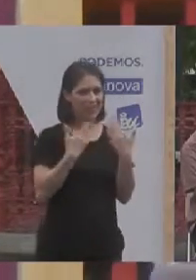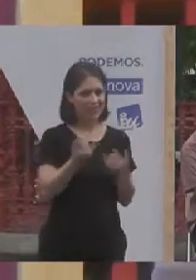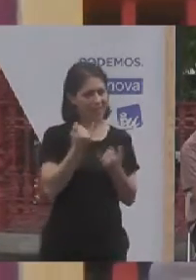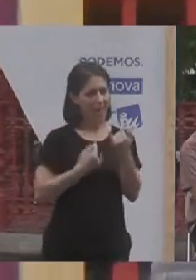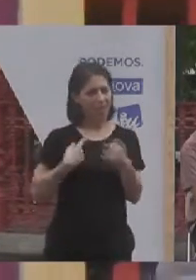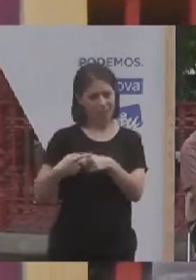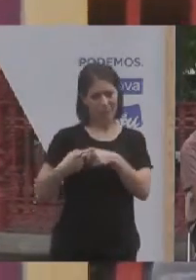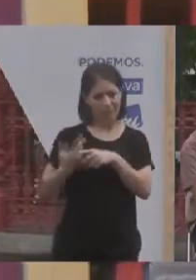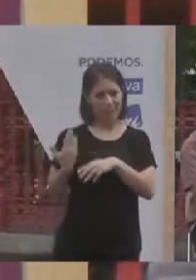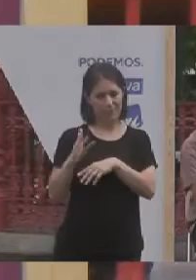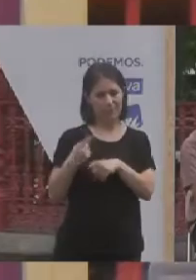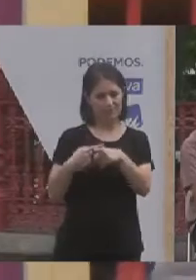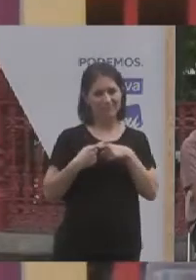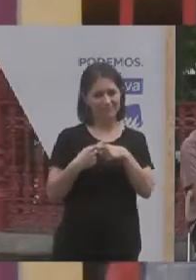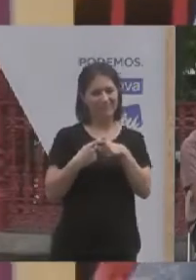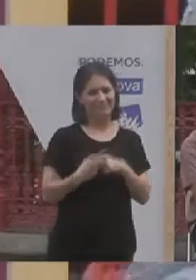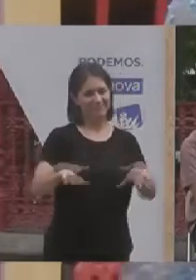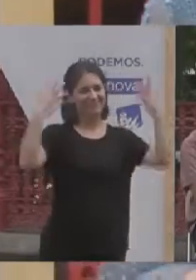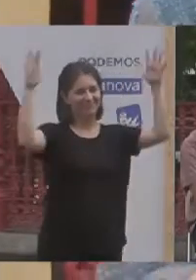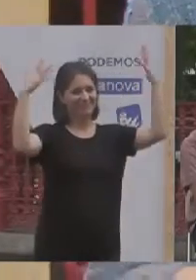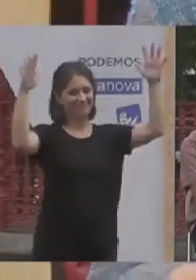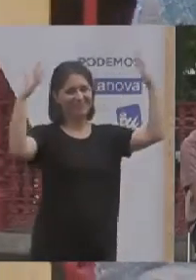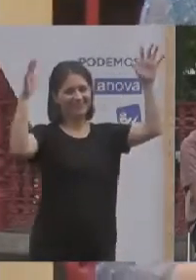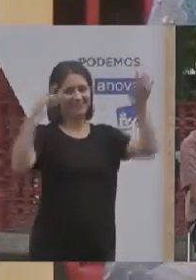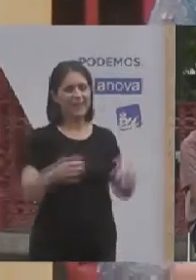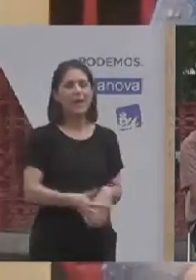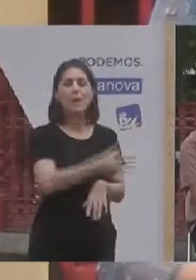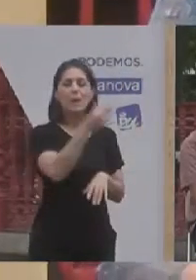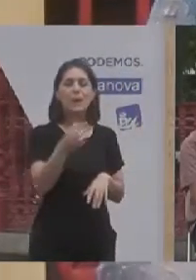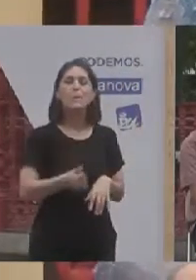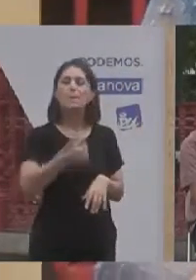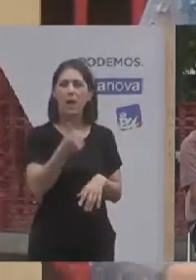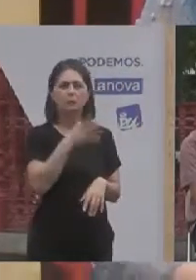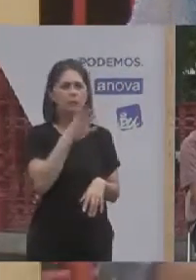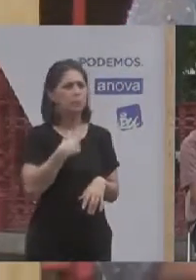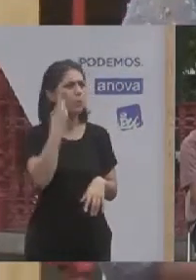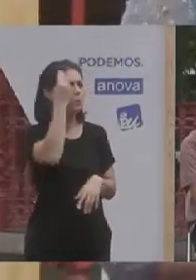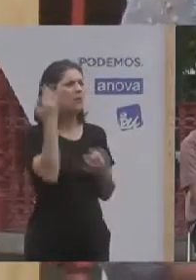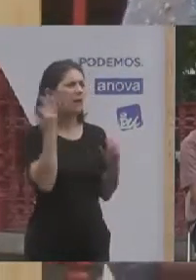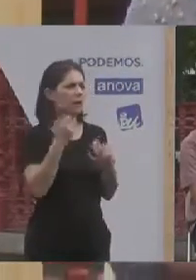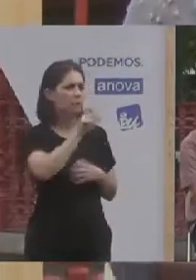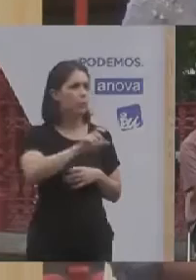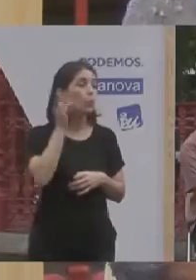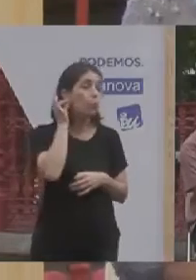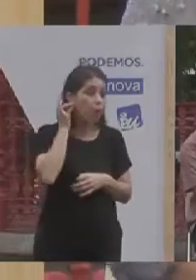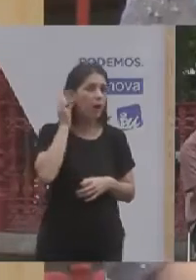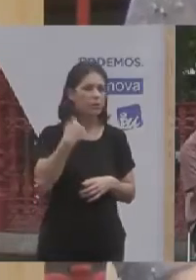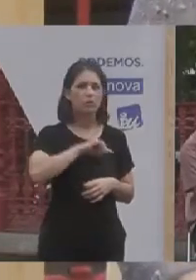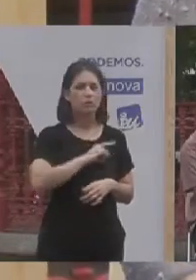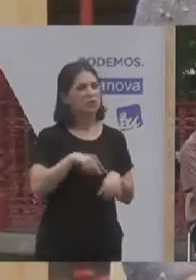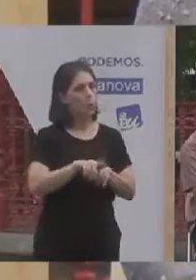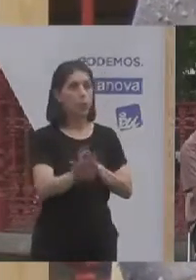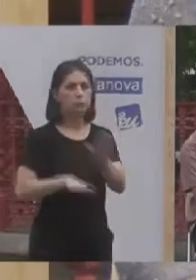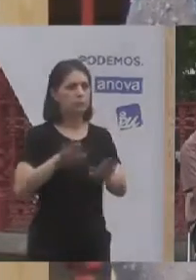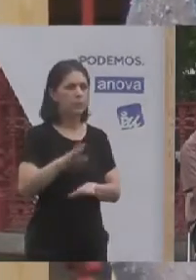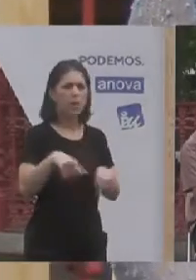candidatura de En Marea con nós. E sobre todo porque eu penso que as mulleres temos que dar un